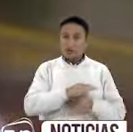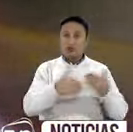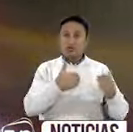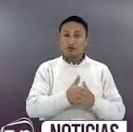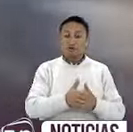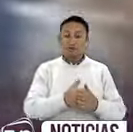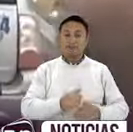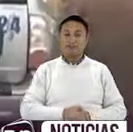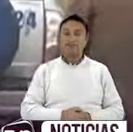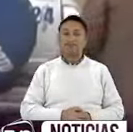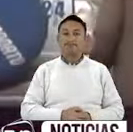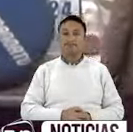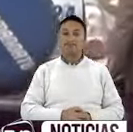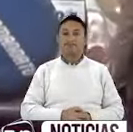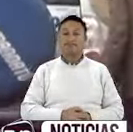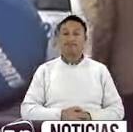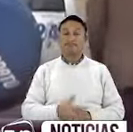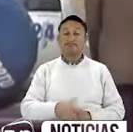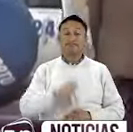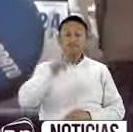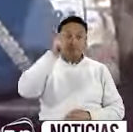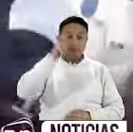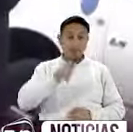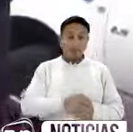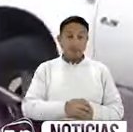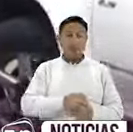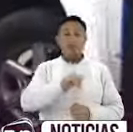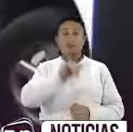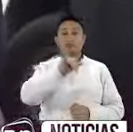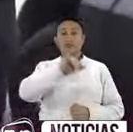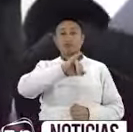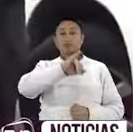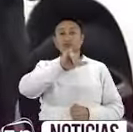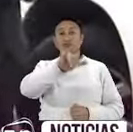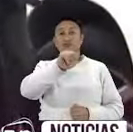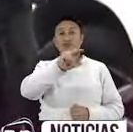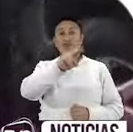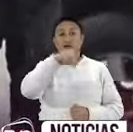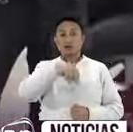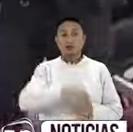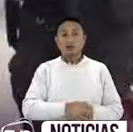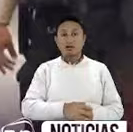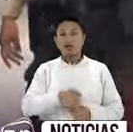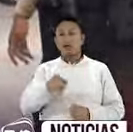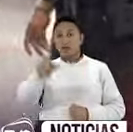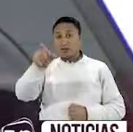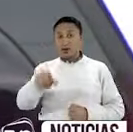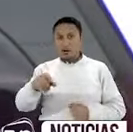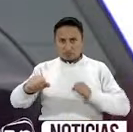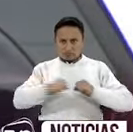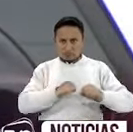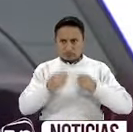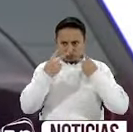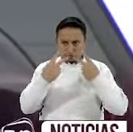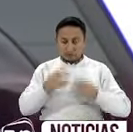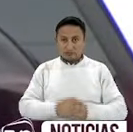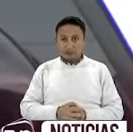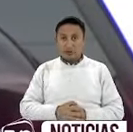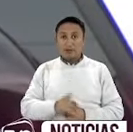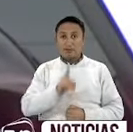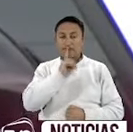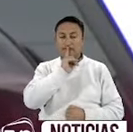nuestro compañero. Por su parte, la fiscal del Guayas, Yanina Villa Gómez, presenció las labores investigativas, pero evitó